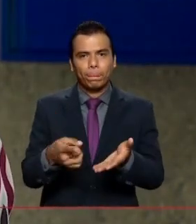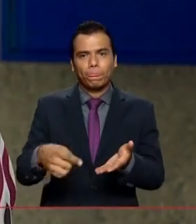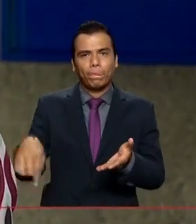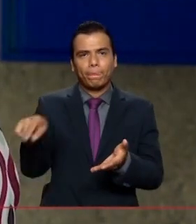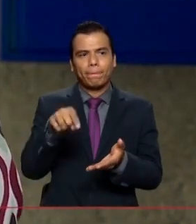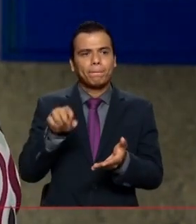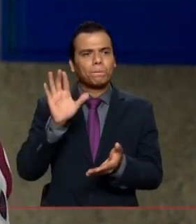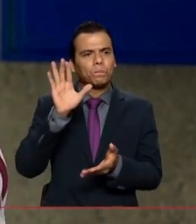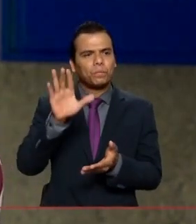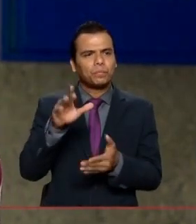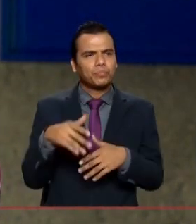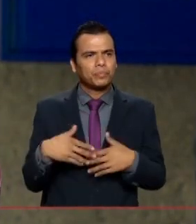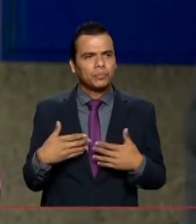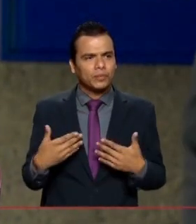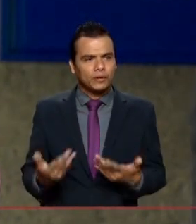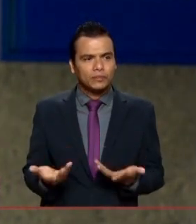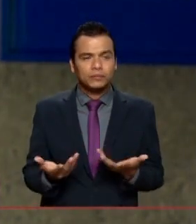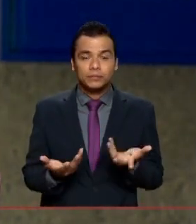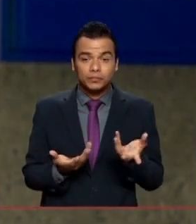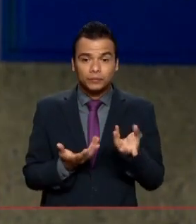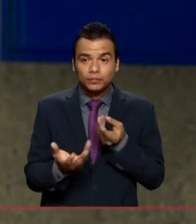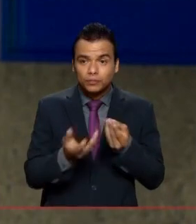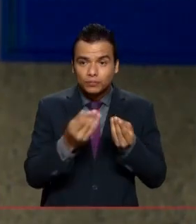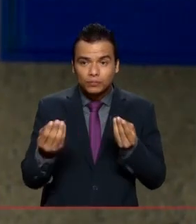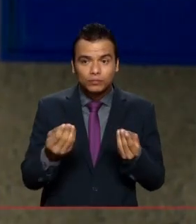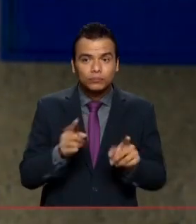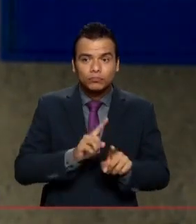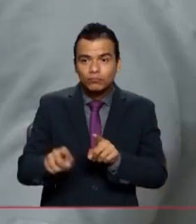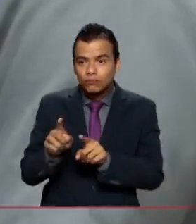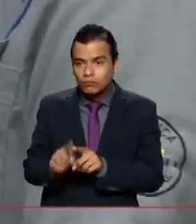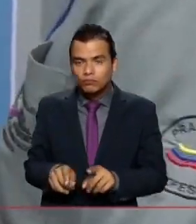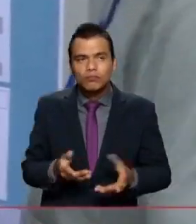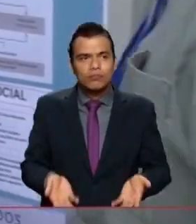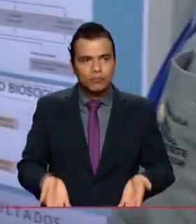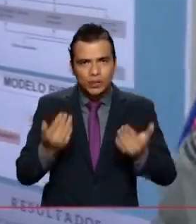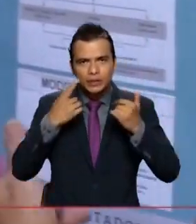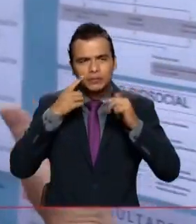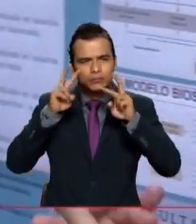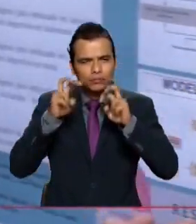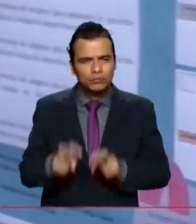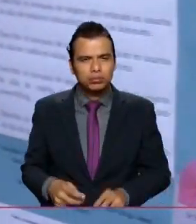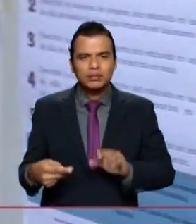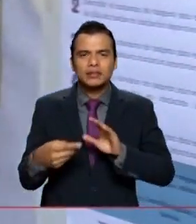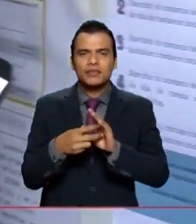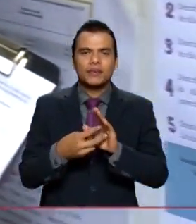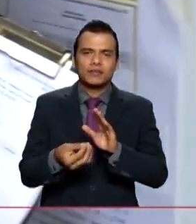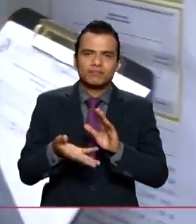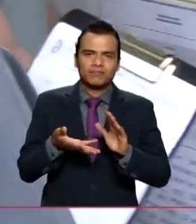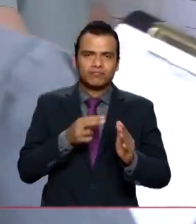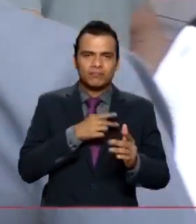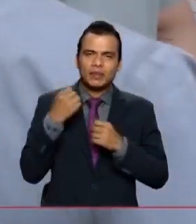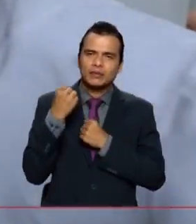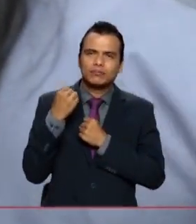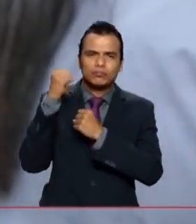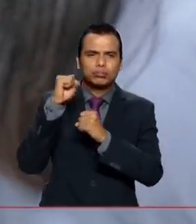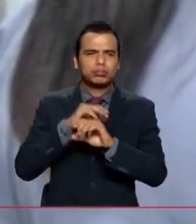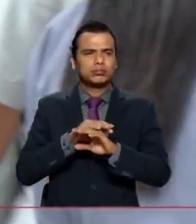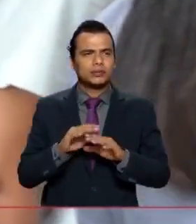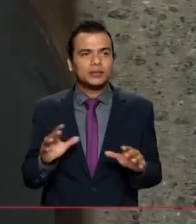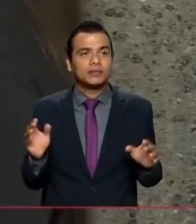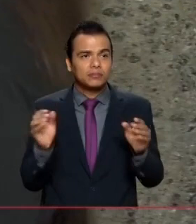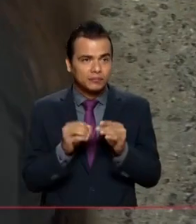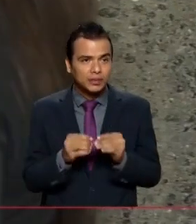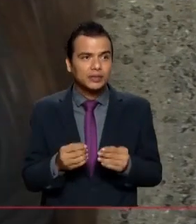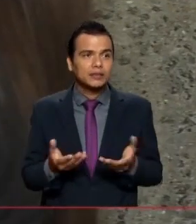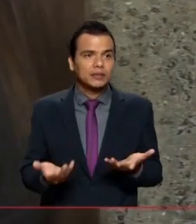la atención directa de los grupos poblacionales y fortalecemos la construcción del Valle Invencible. Y nos permiten generar unos insumos en el